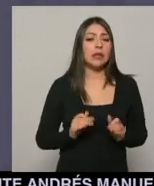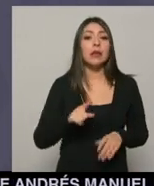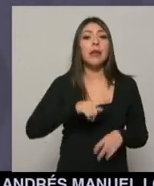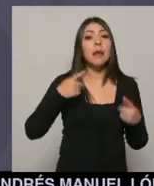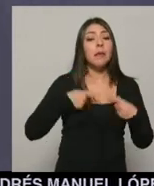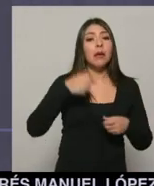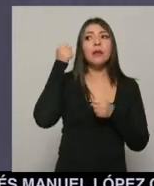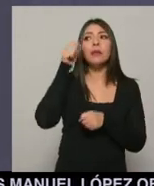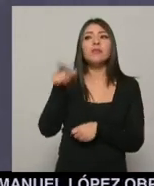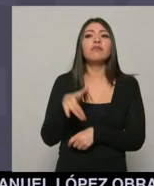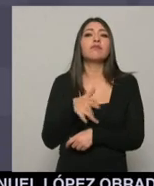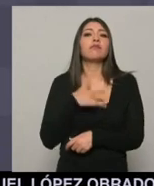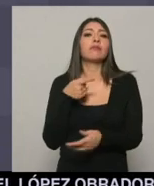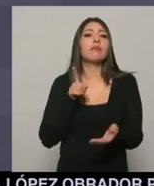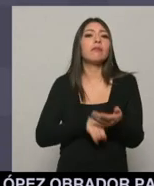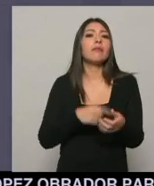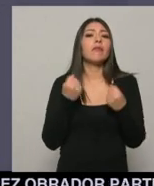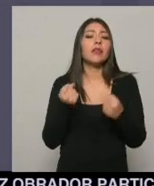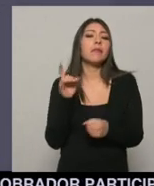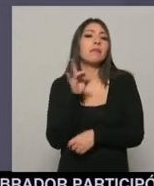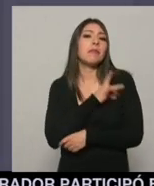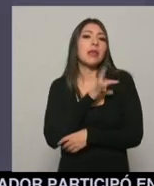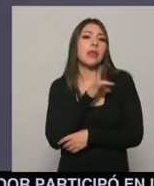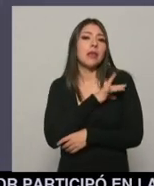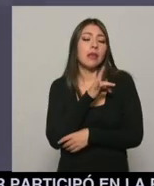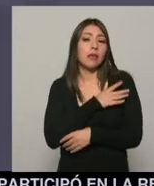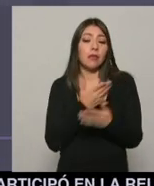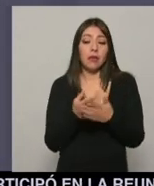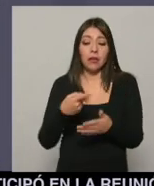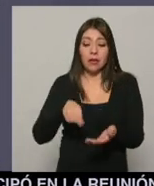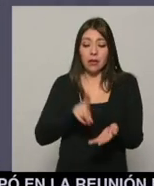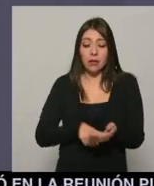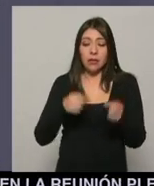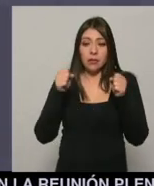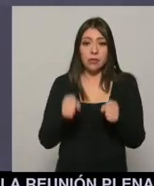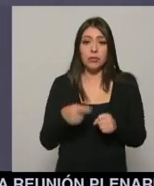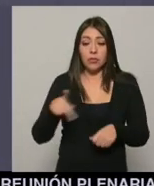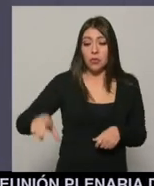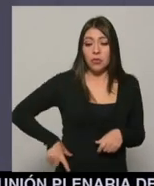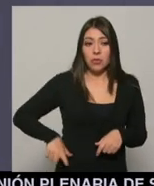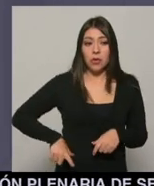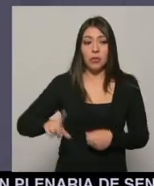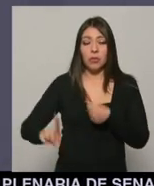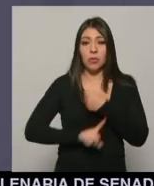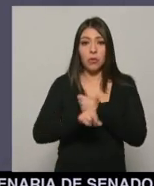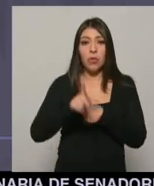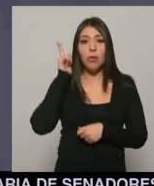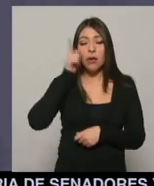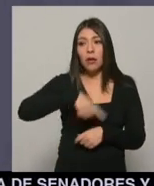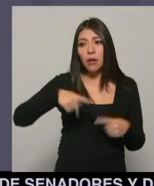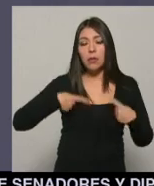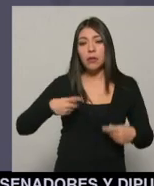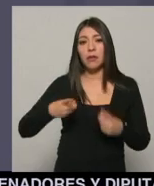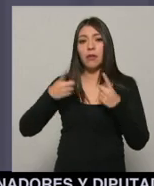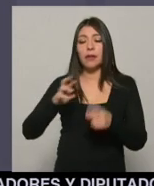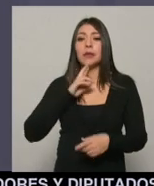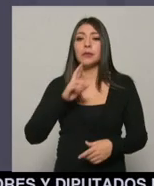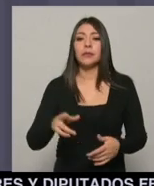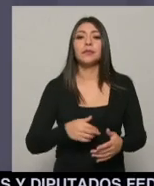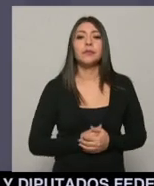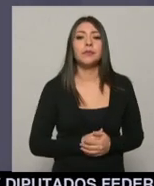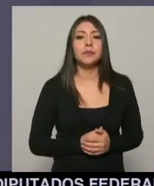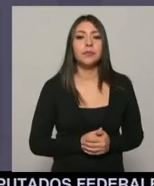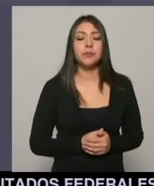porque tiene miedo. Hoy la seguridad es uno de los graves problemas que tiene este gobierno, ojalá que le respondan a la gente. Segundos tenemos, tu